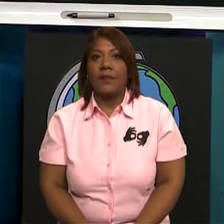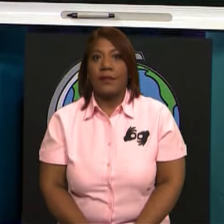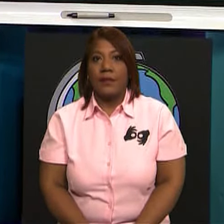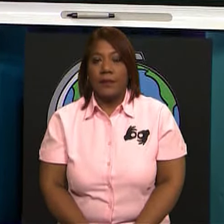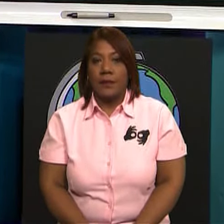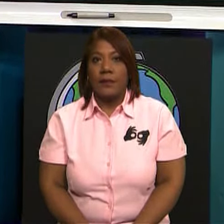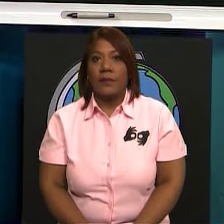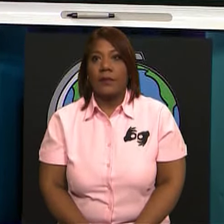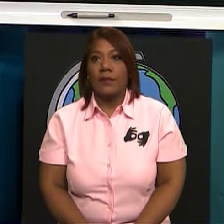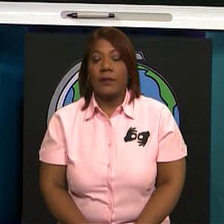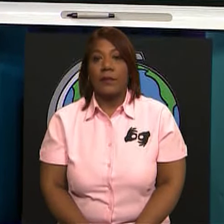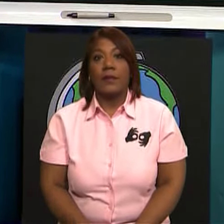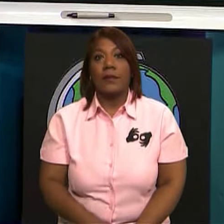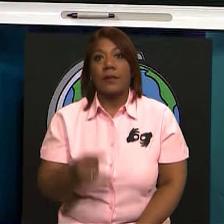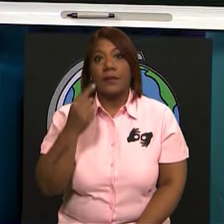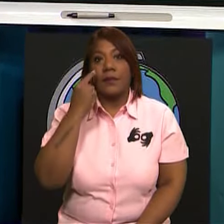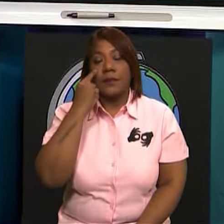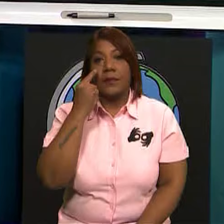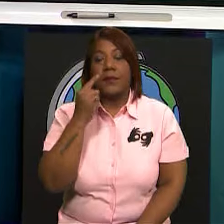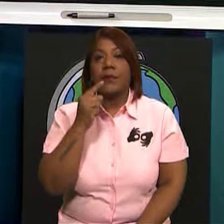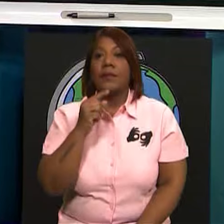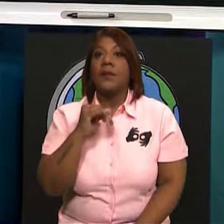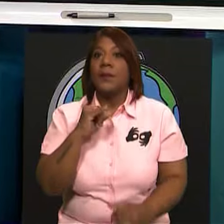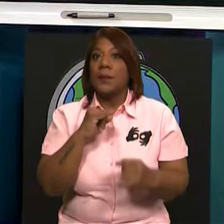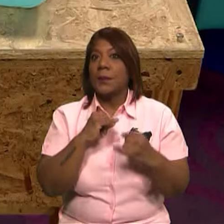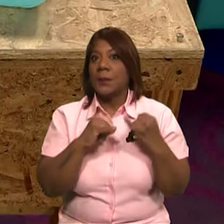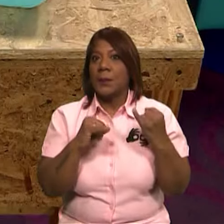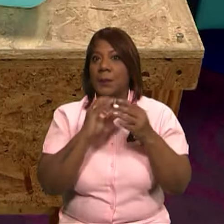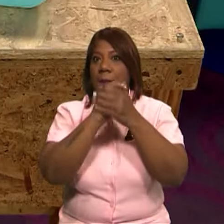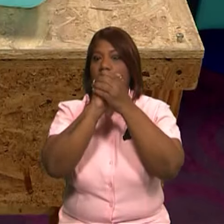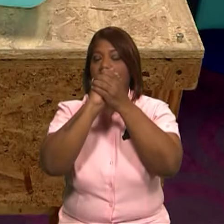número. Ahora veamos un último ejemplo.